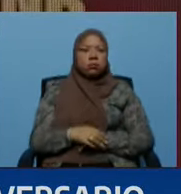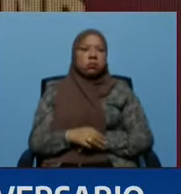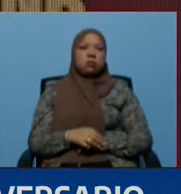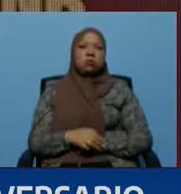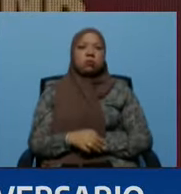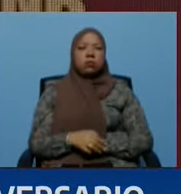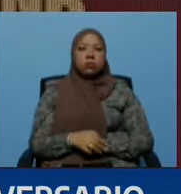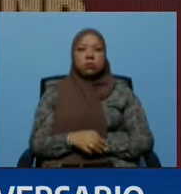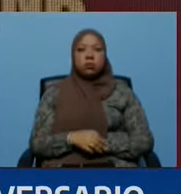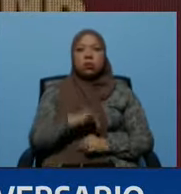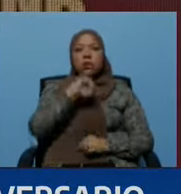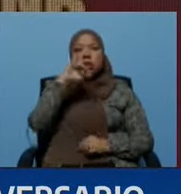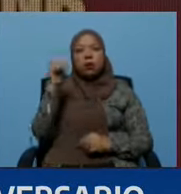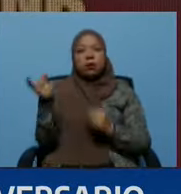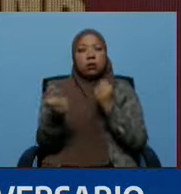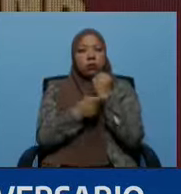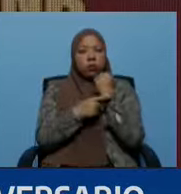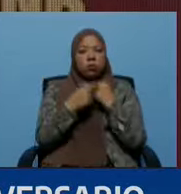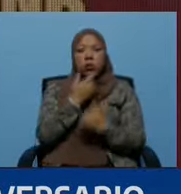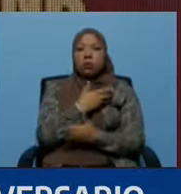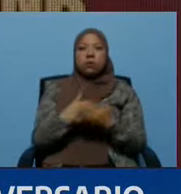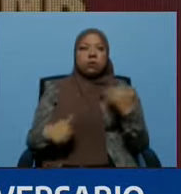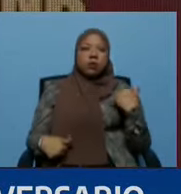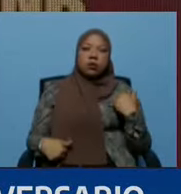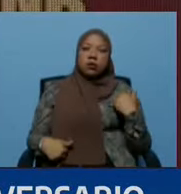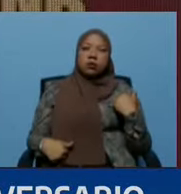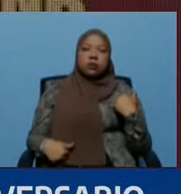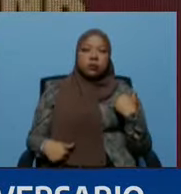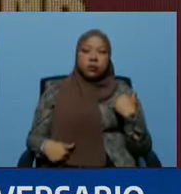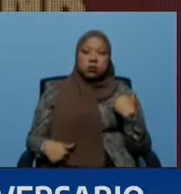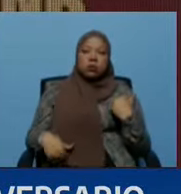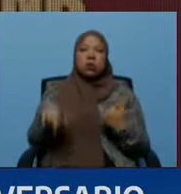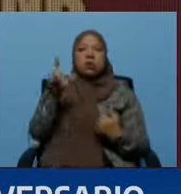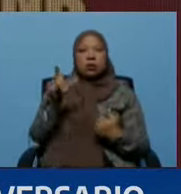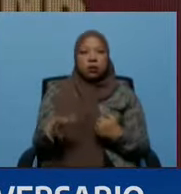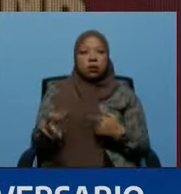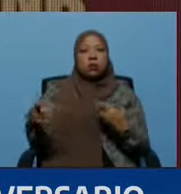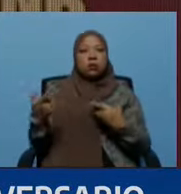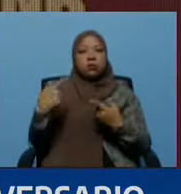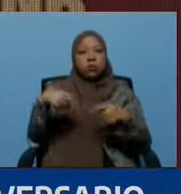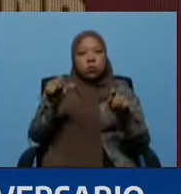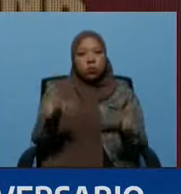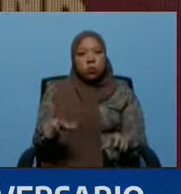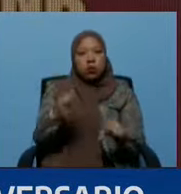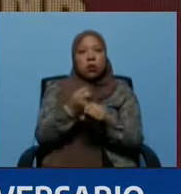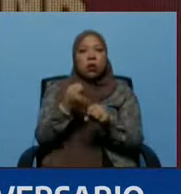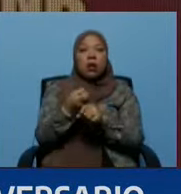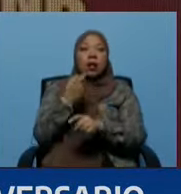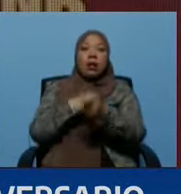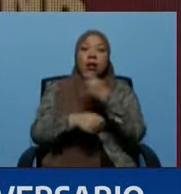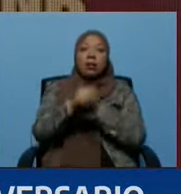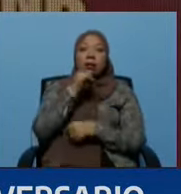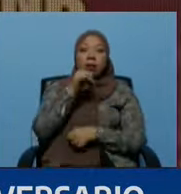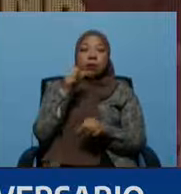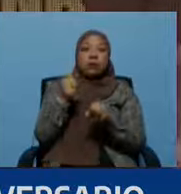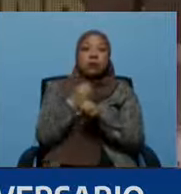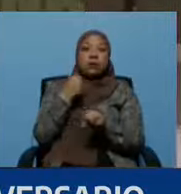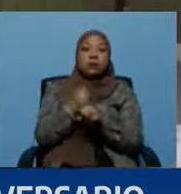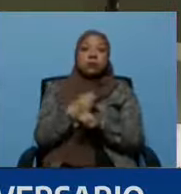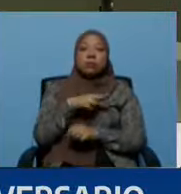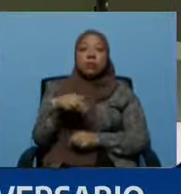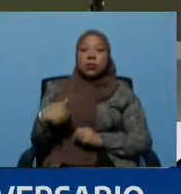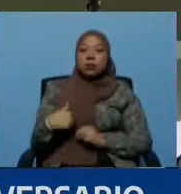Juan Guaidó, que se hacía llamar presidente, les dijo, tengo a la Fuerza Armada en mi mando. ¿Ustedes lo